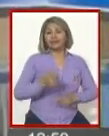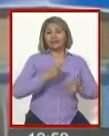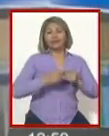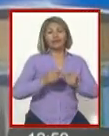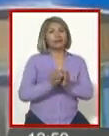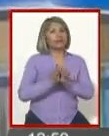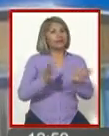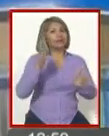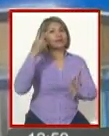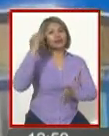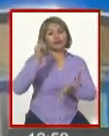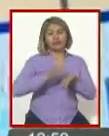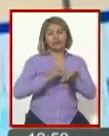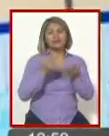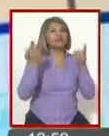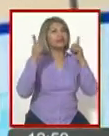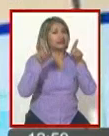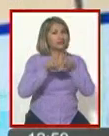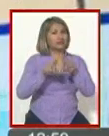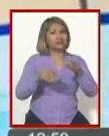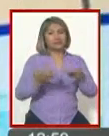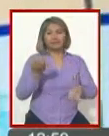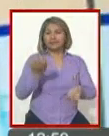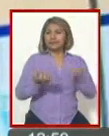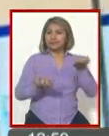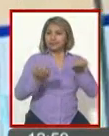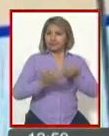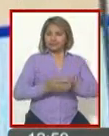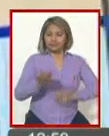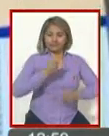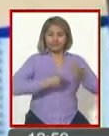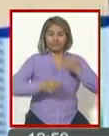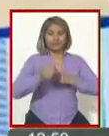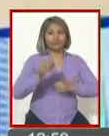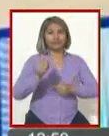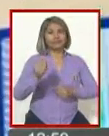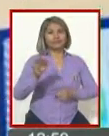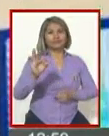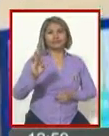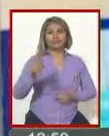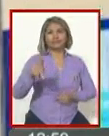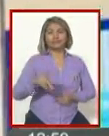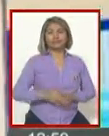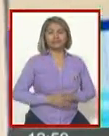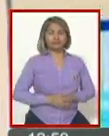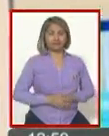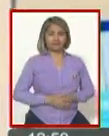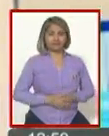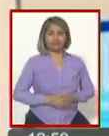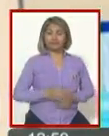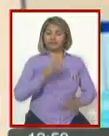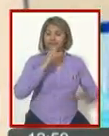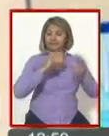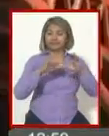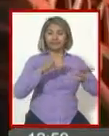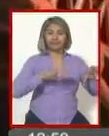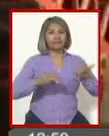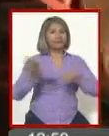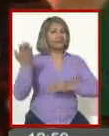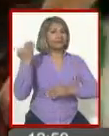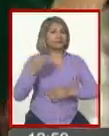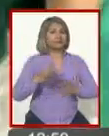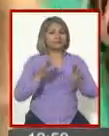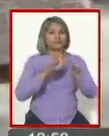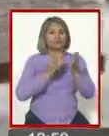pública. El motivo es la falta de acuerdo sobre la valoración del negocio de la AFP en el país. En un comunicado hecho público